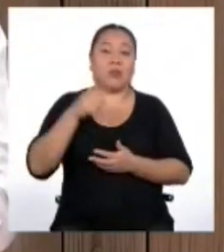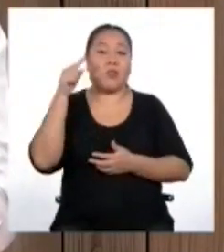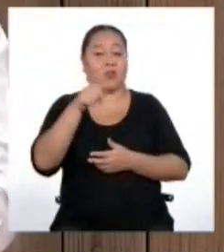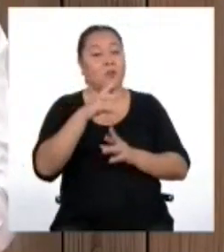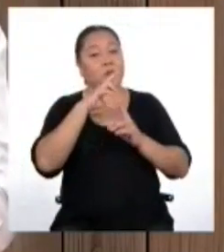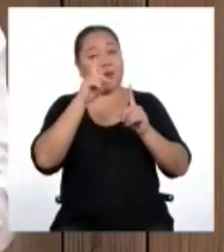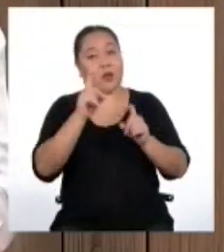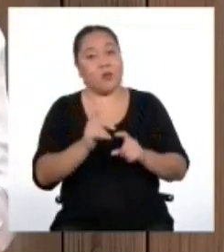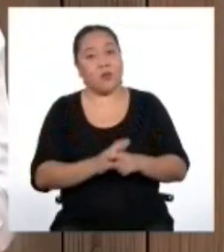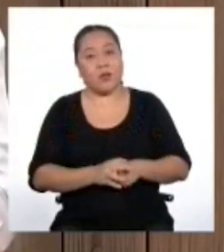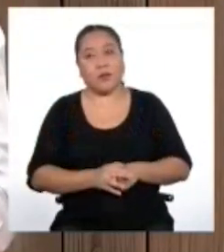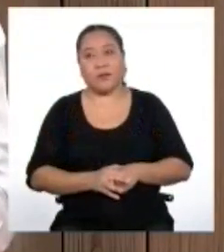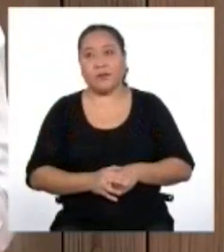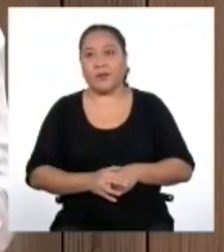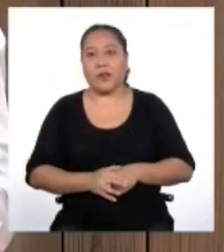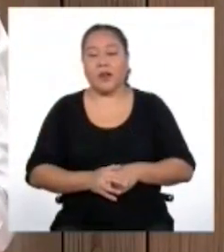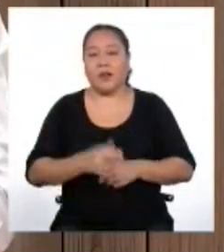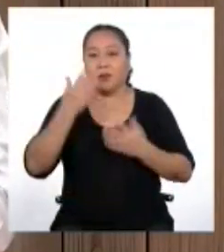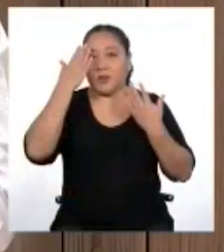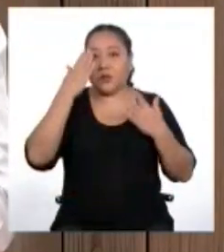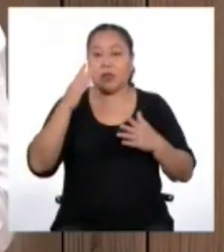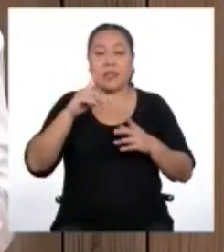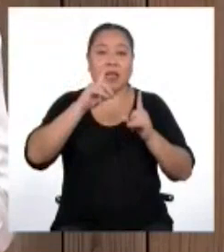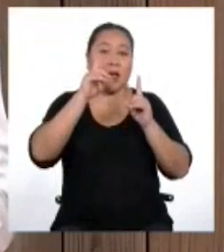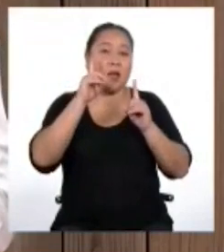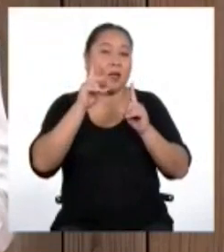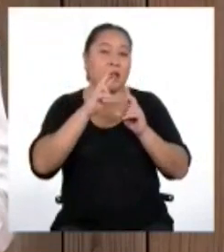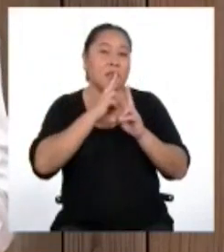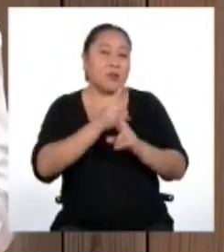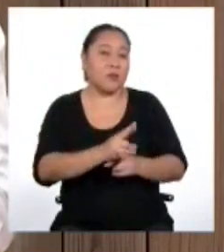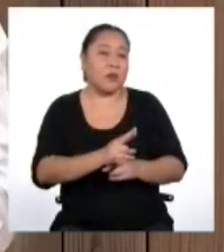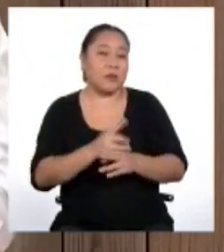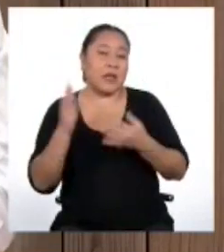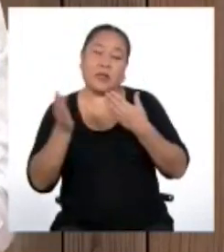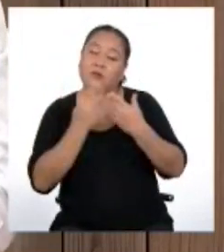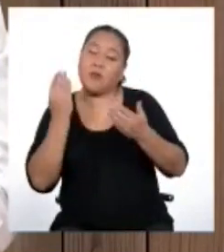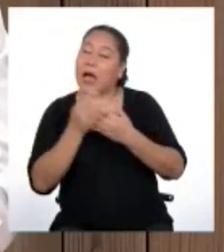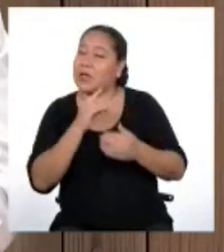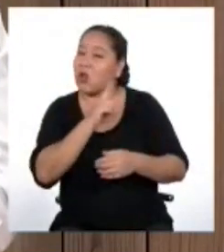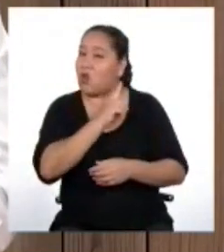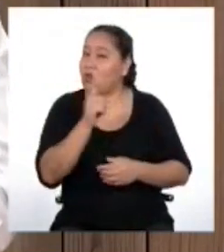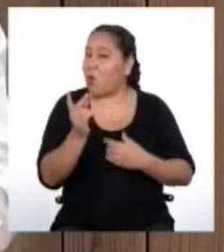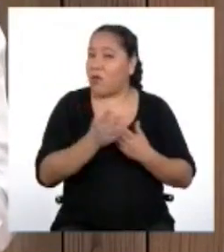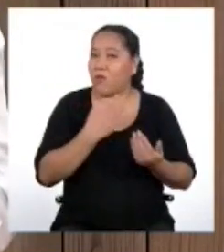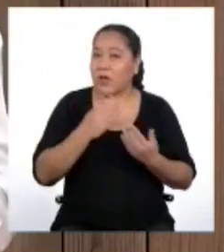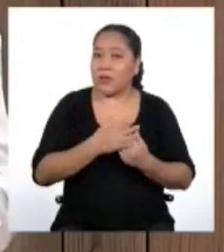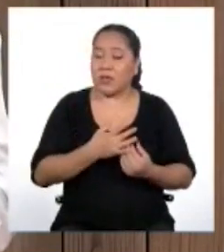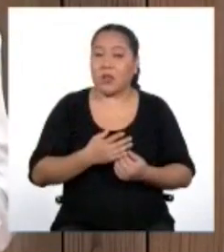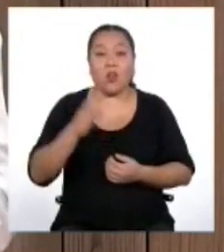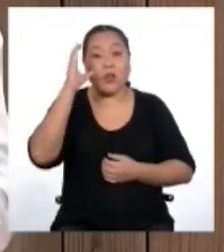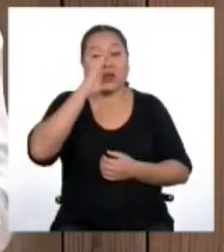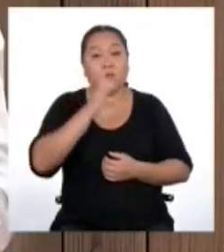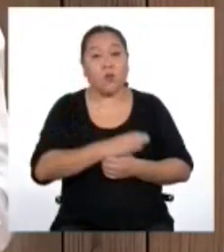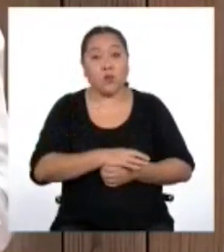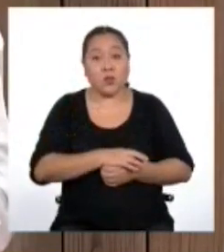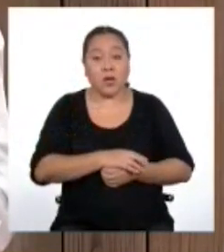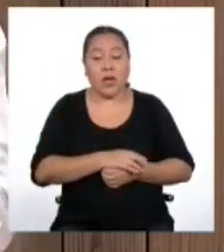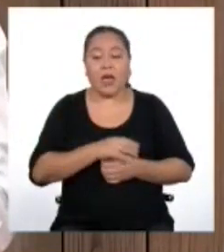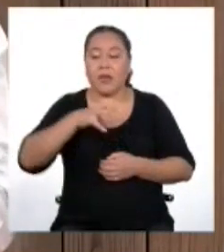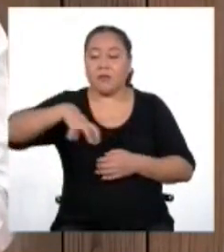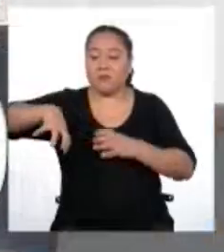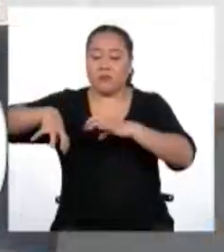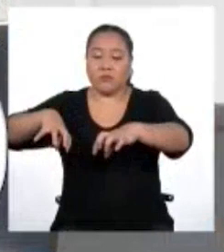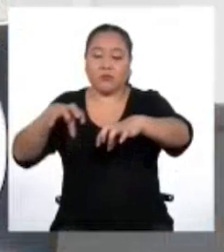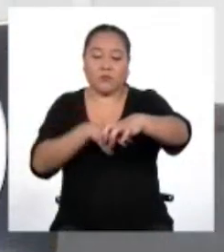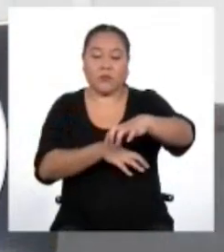pregunta, no sé si la respuesta está en que sea más fácil o no, pero lo que se busca con la división de poderes es que exista un